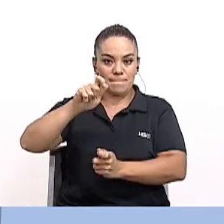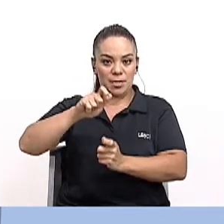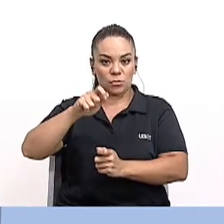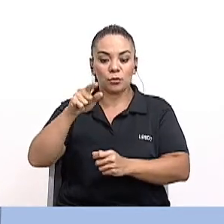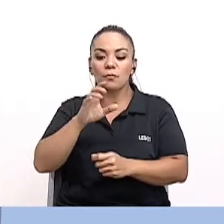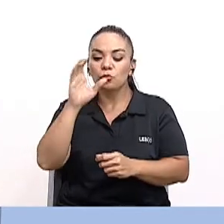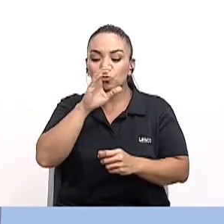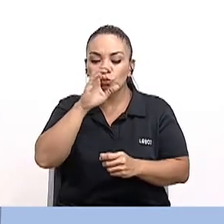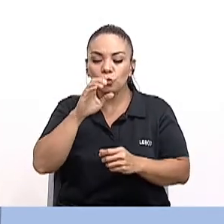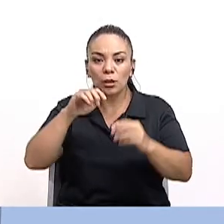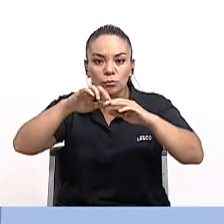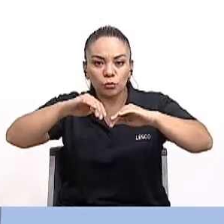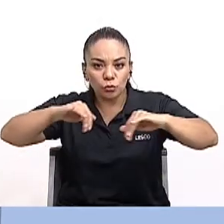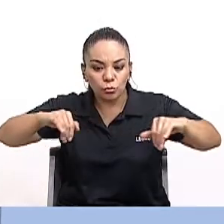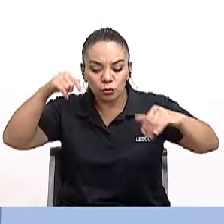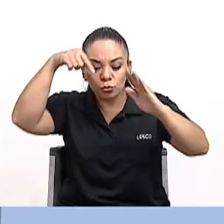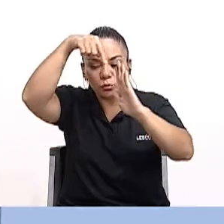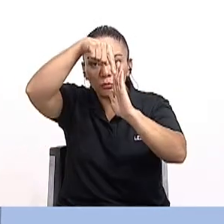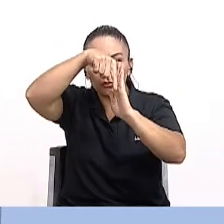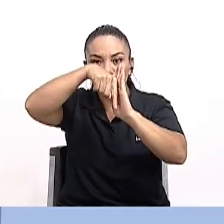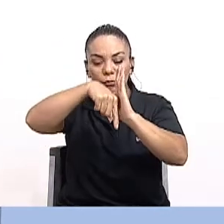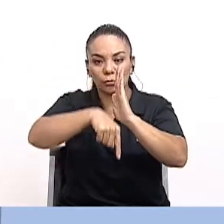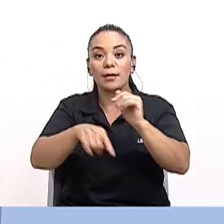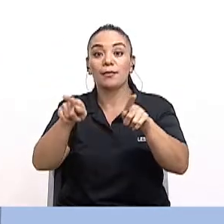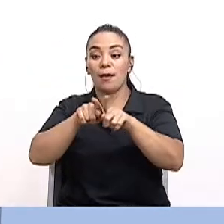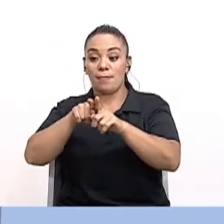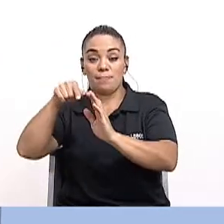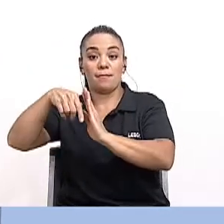en la tierra como en las profundidades del mar.